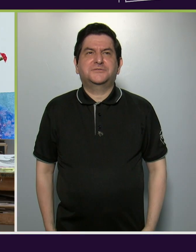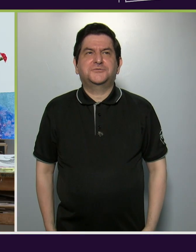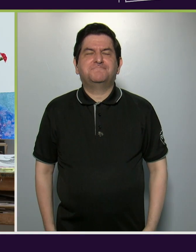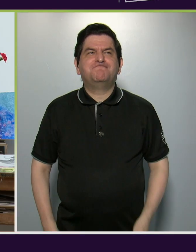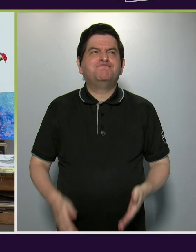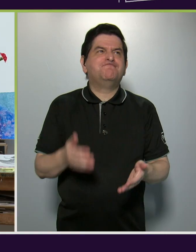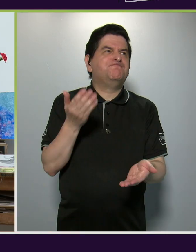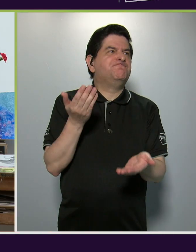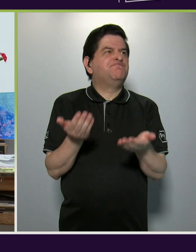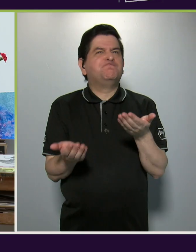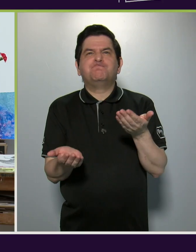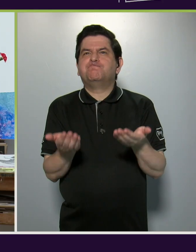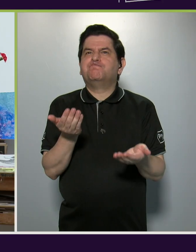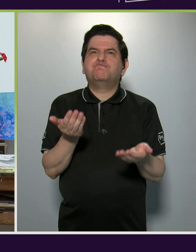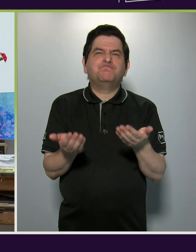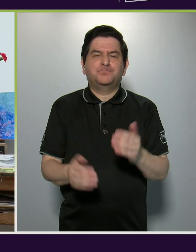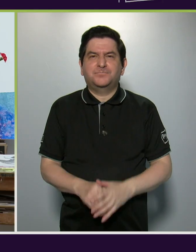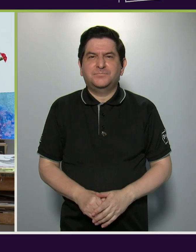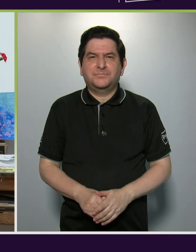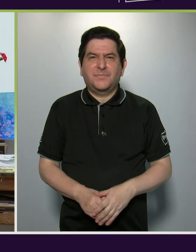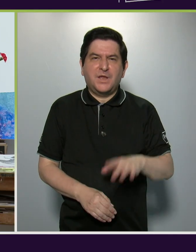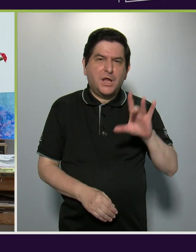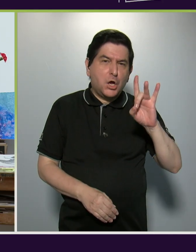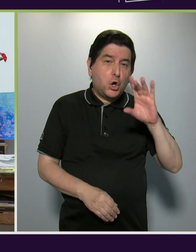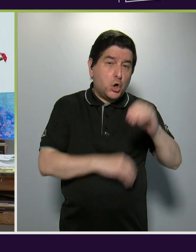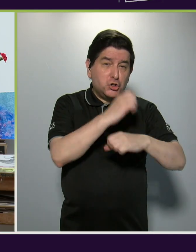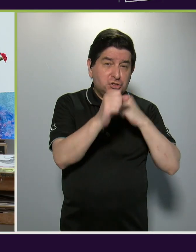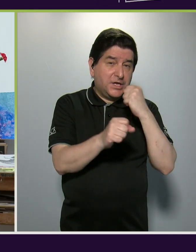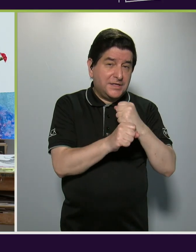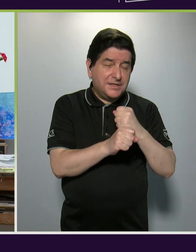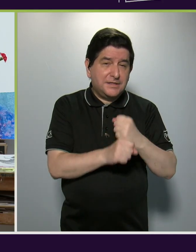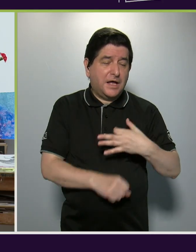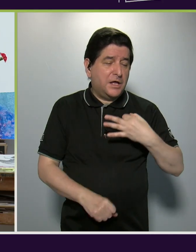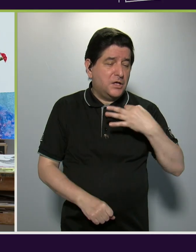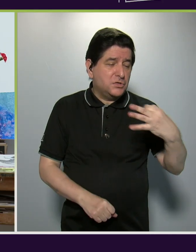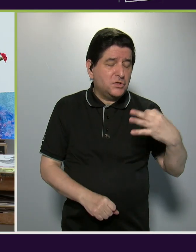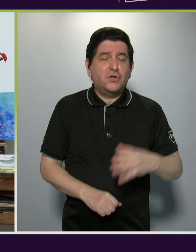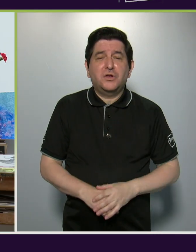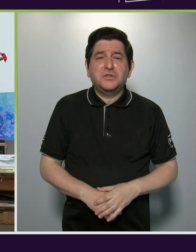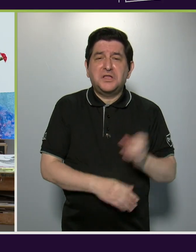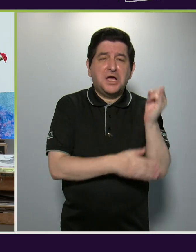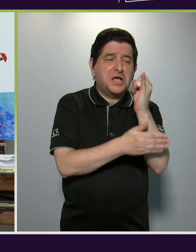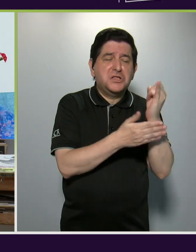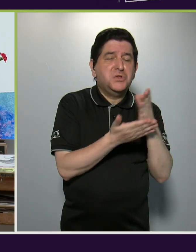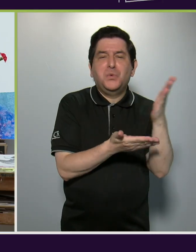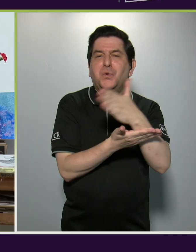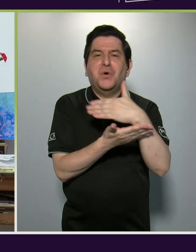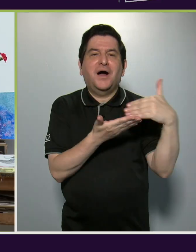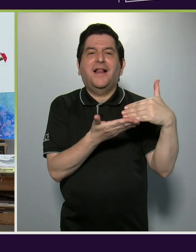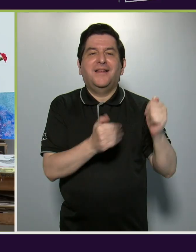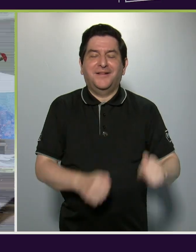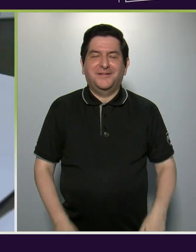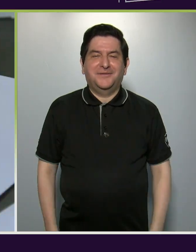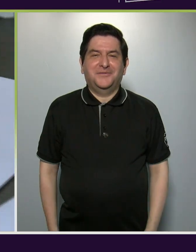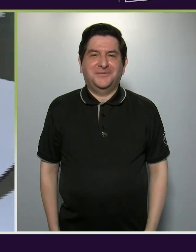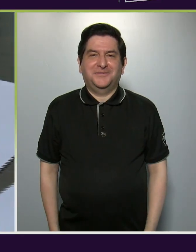digamos, tengo unos 80 años de que todos los días hago alguna rayita, algún dibujo. Ahí, con ese dibujo